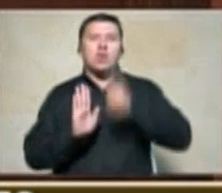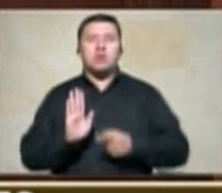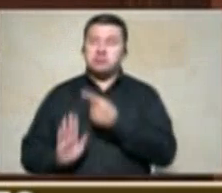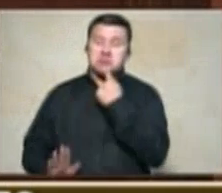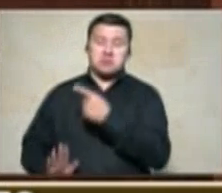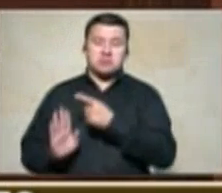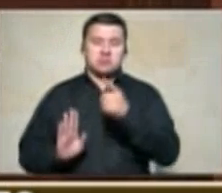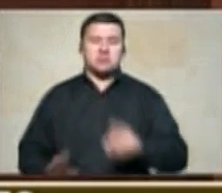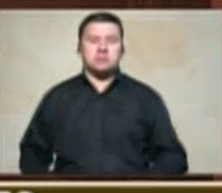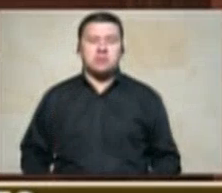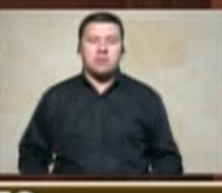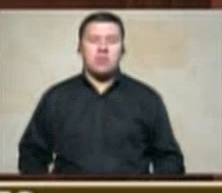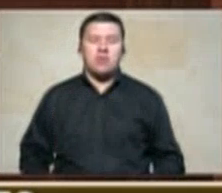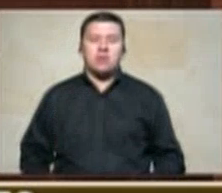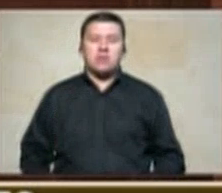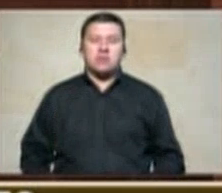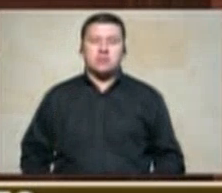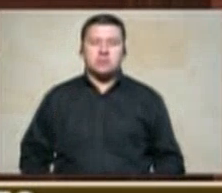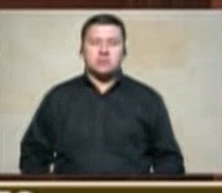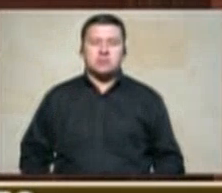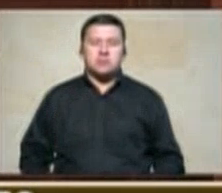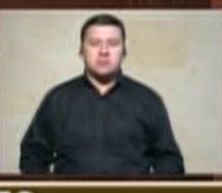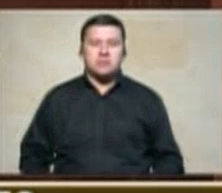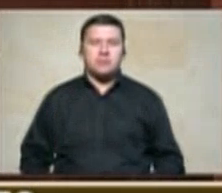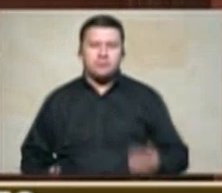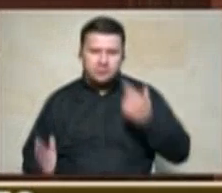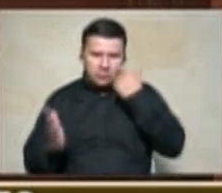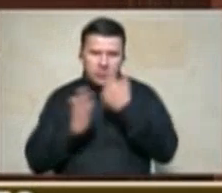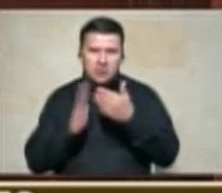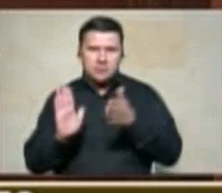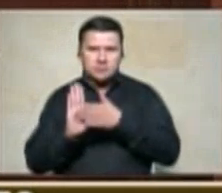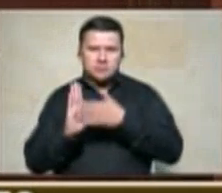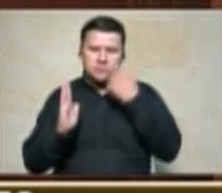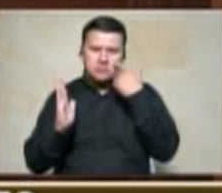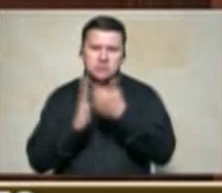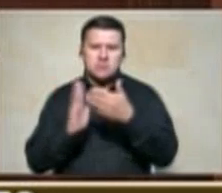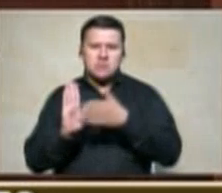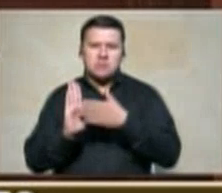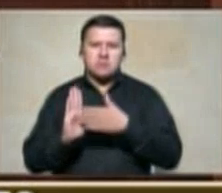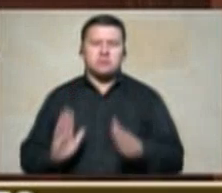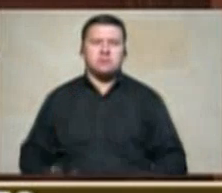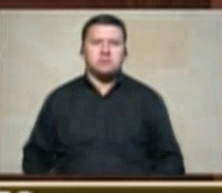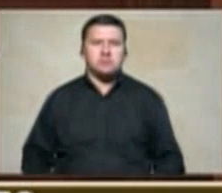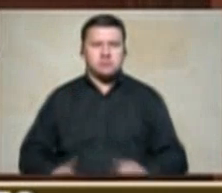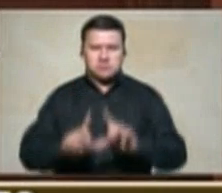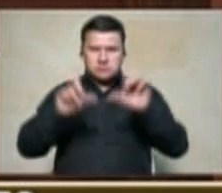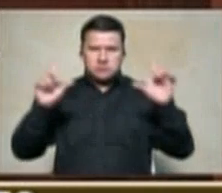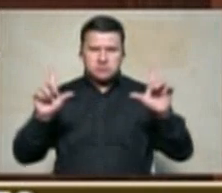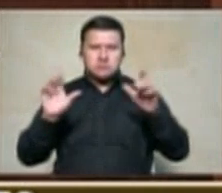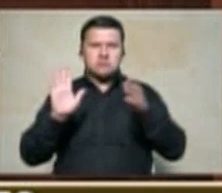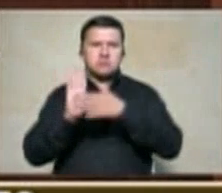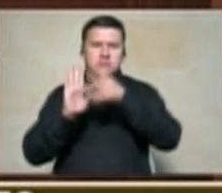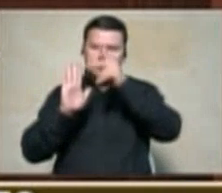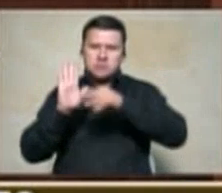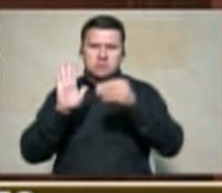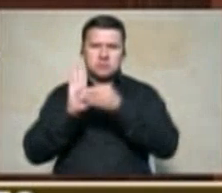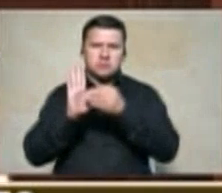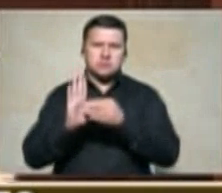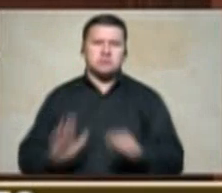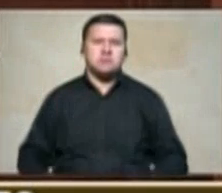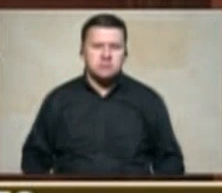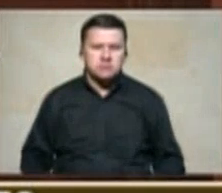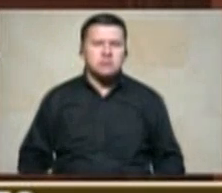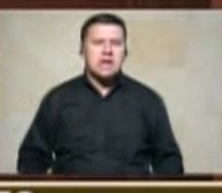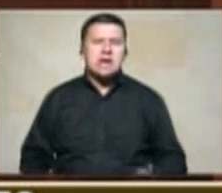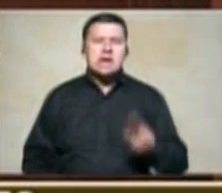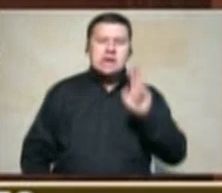decir y han dicho argumentos como el que se expresa en la pantalla, en su parte resolutiva. Han dado